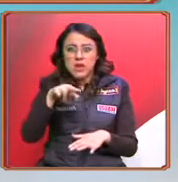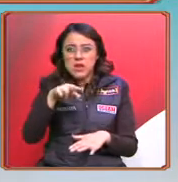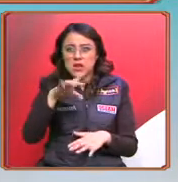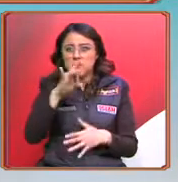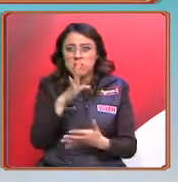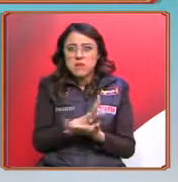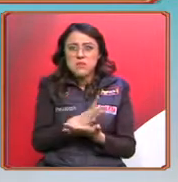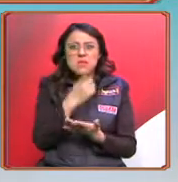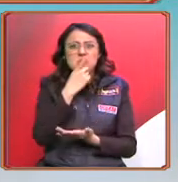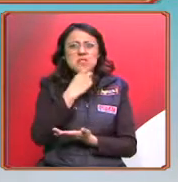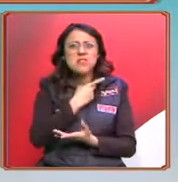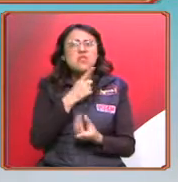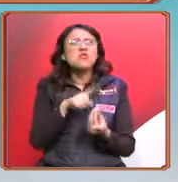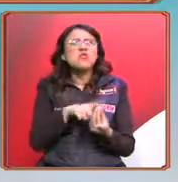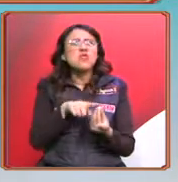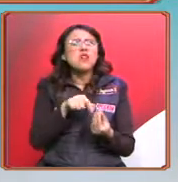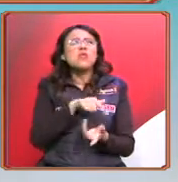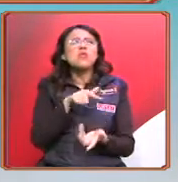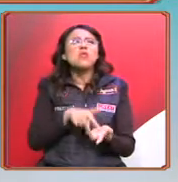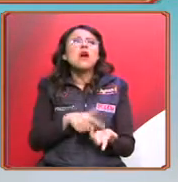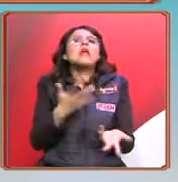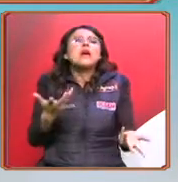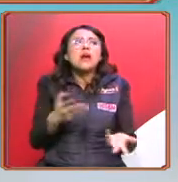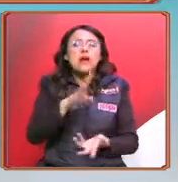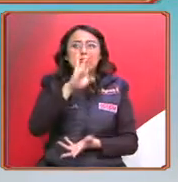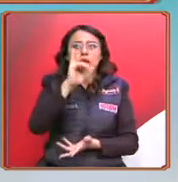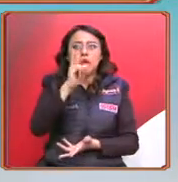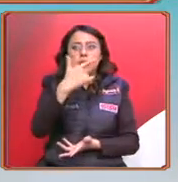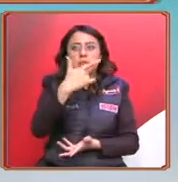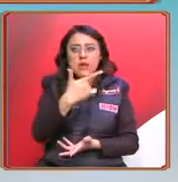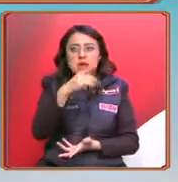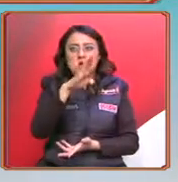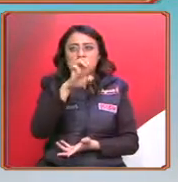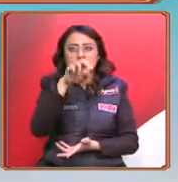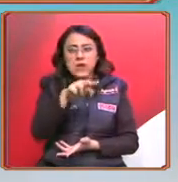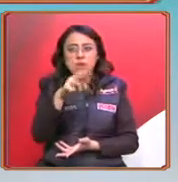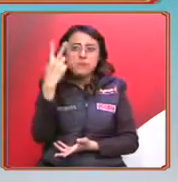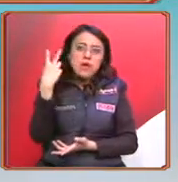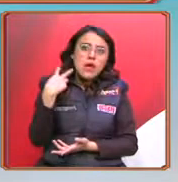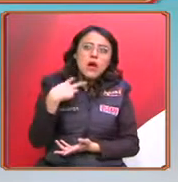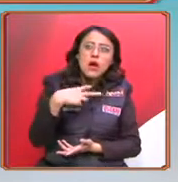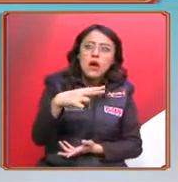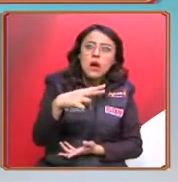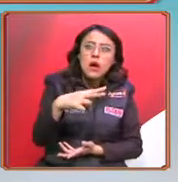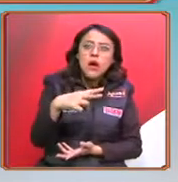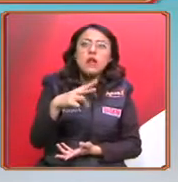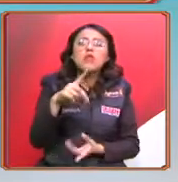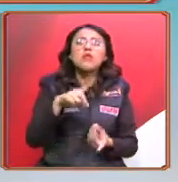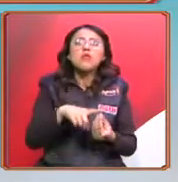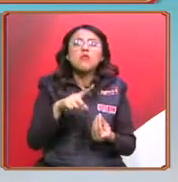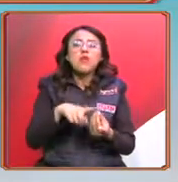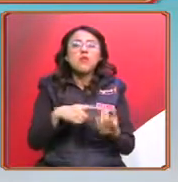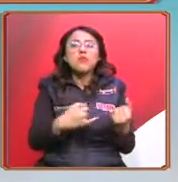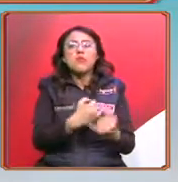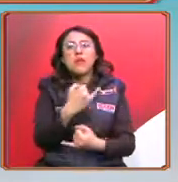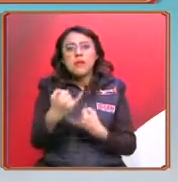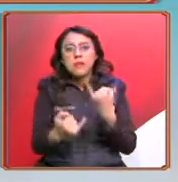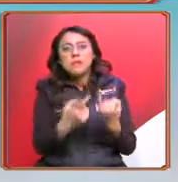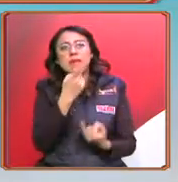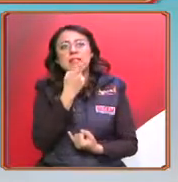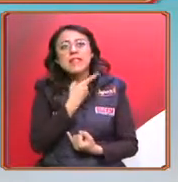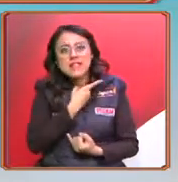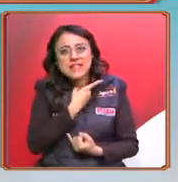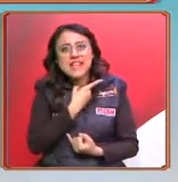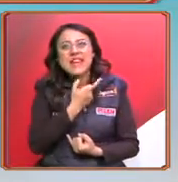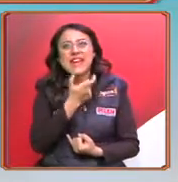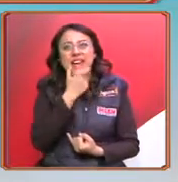Ben, porque me están preguntando dónde estamos, en el Big Ben. Y si usted viaja a Londres y le dice, no, el juguetón es en México, ya después me platica.